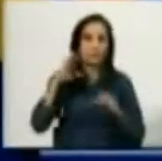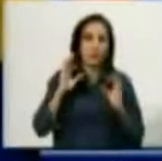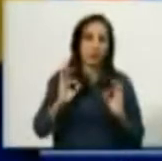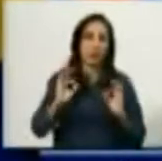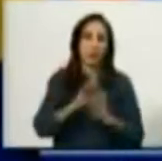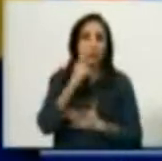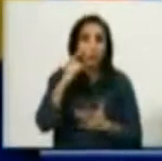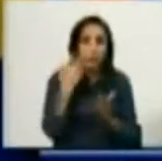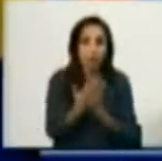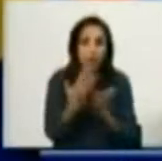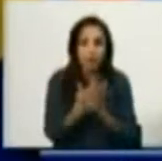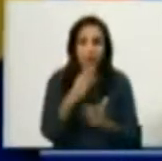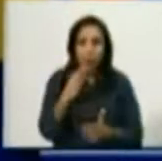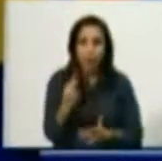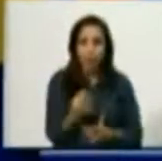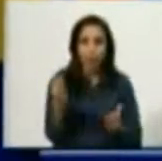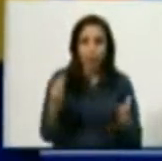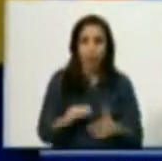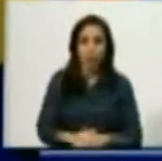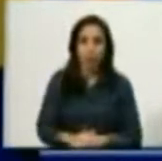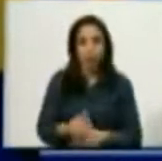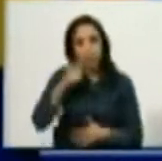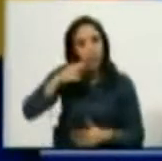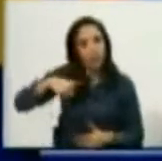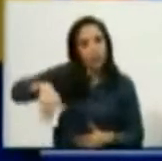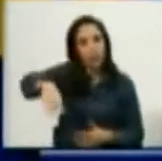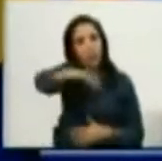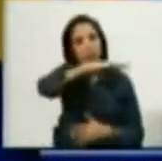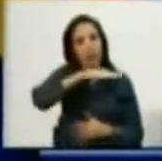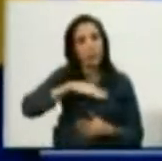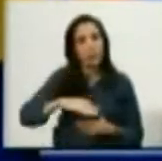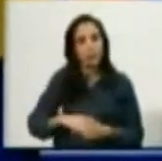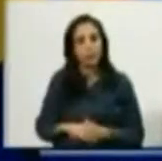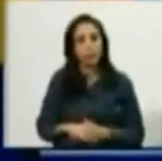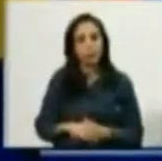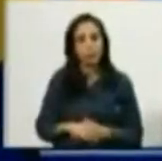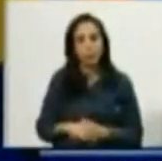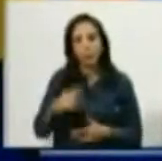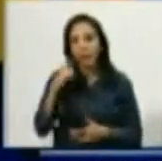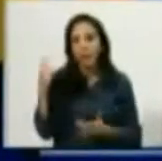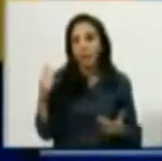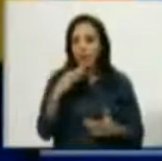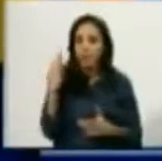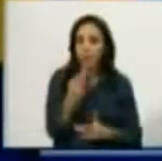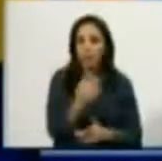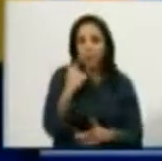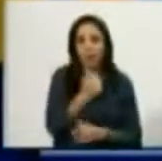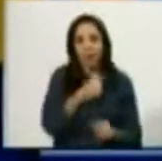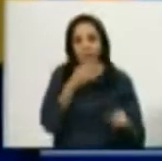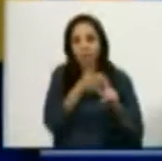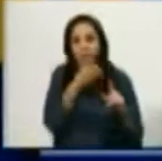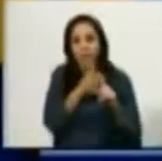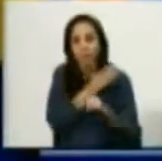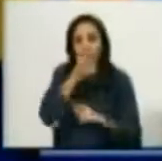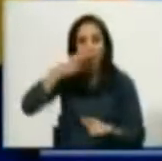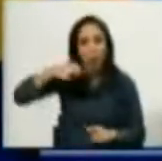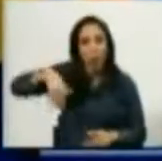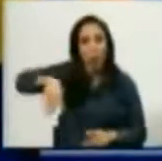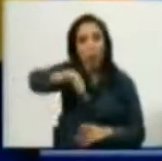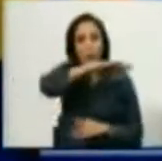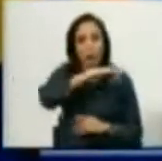testigo de esta tierra de la heroica resistencia de los pueblos